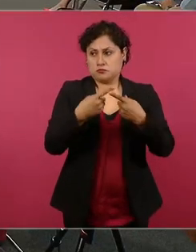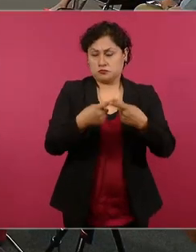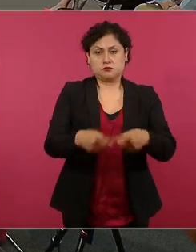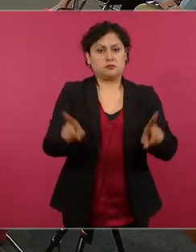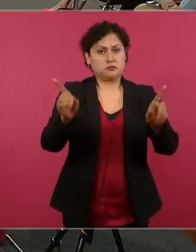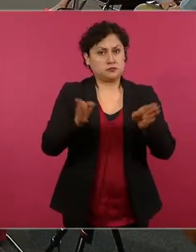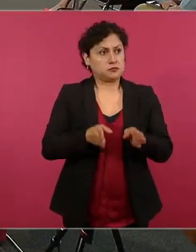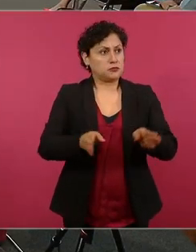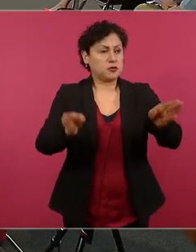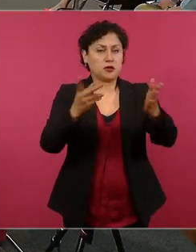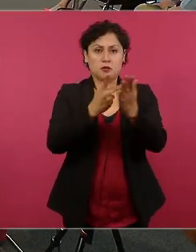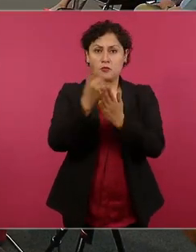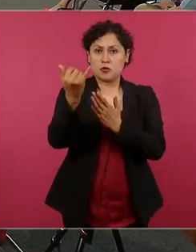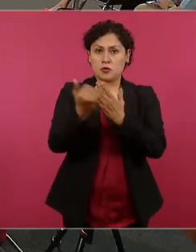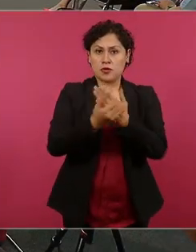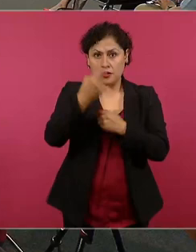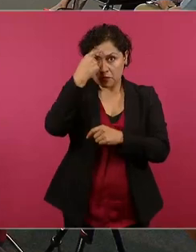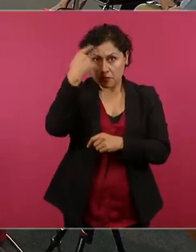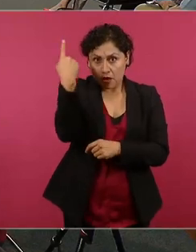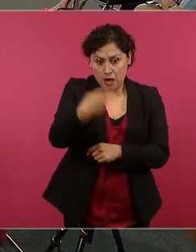Sí, siempre lo he dicho.